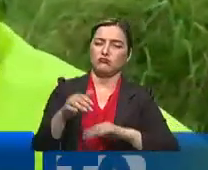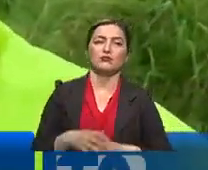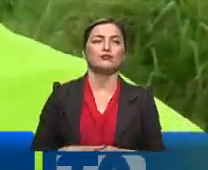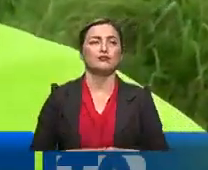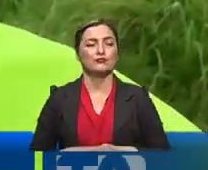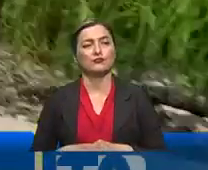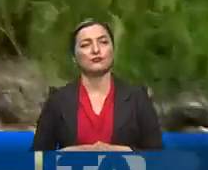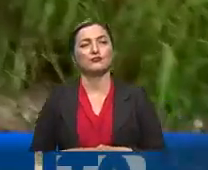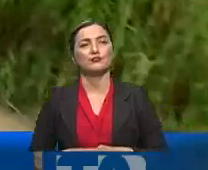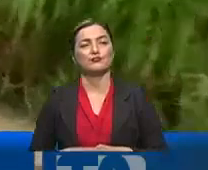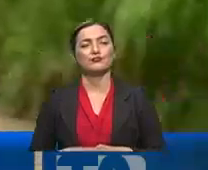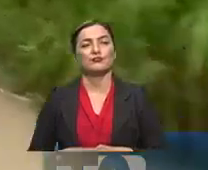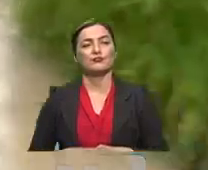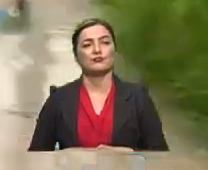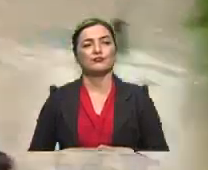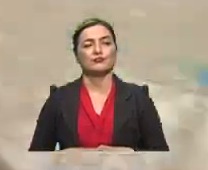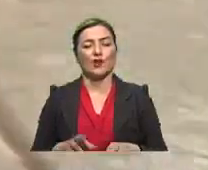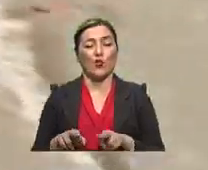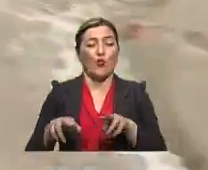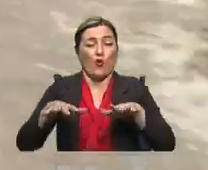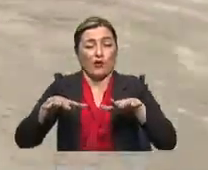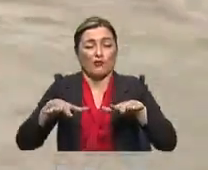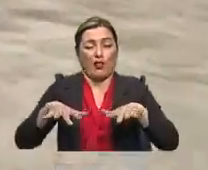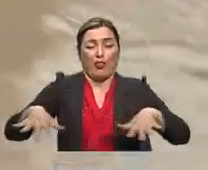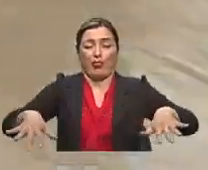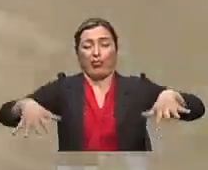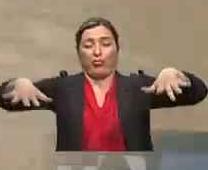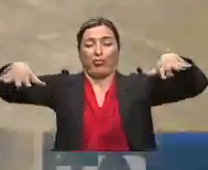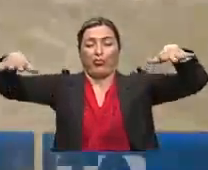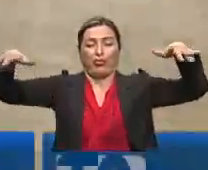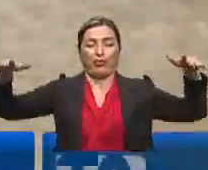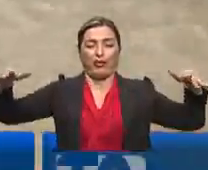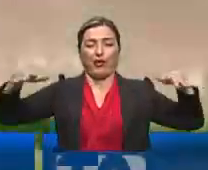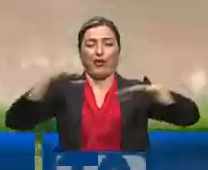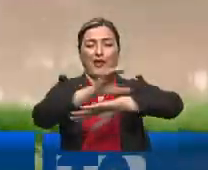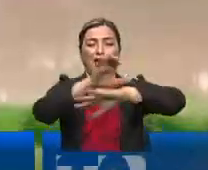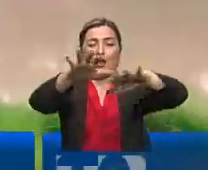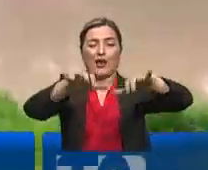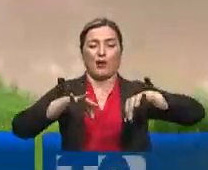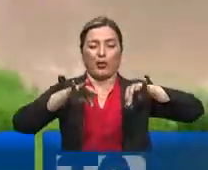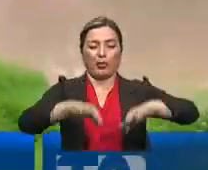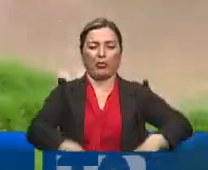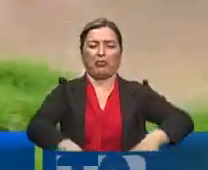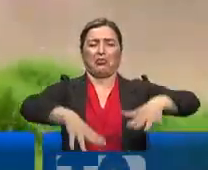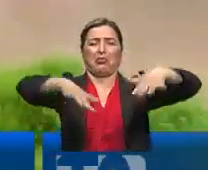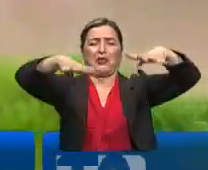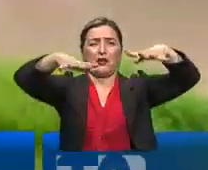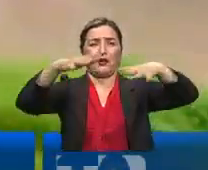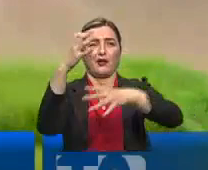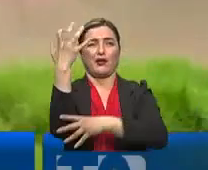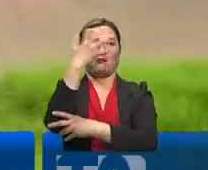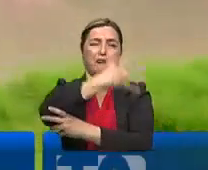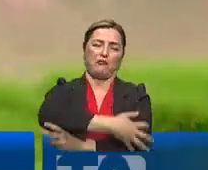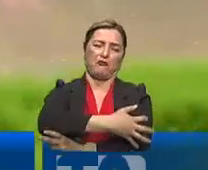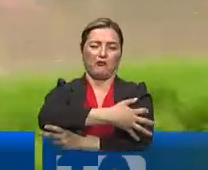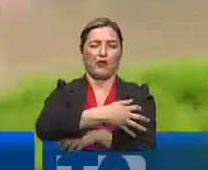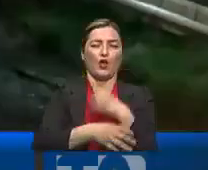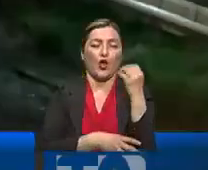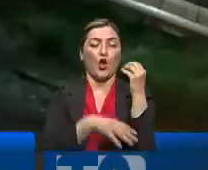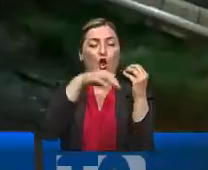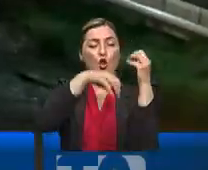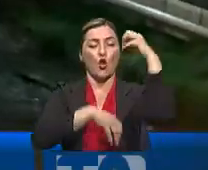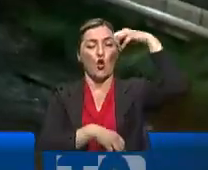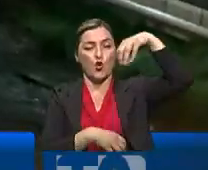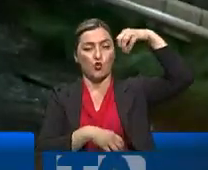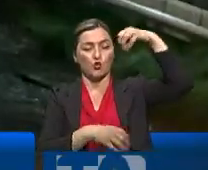aledañas en la parte posterior. Varias quebradas se desbordaron. Los sembríos quedaron completamente inundados. Árboles y postes colapsaron debido